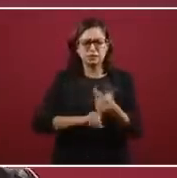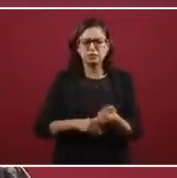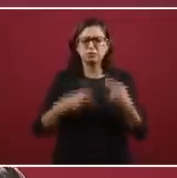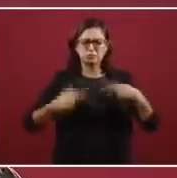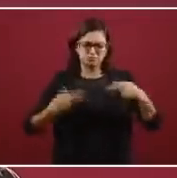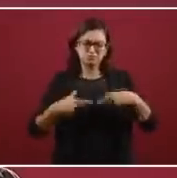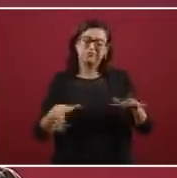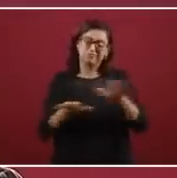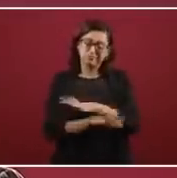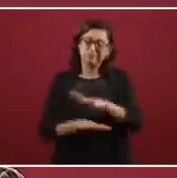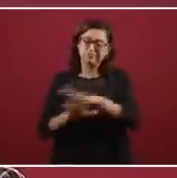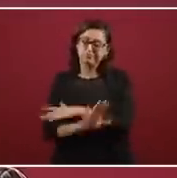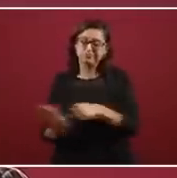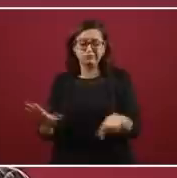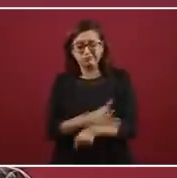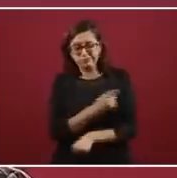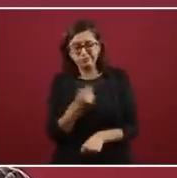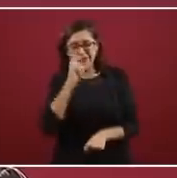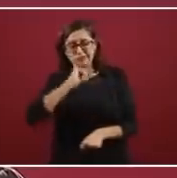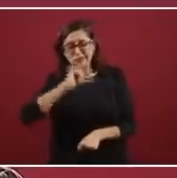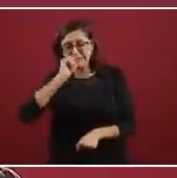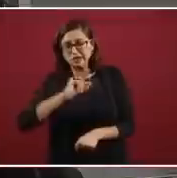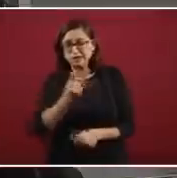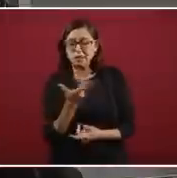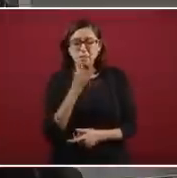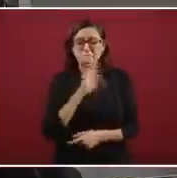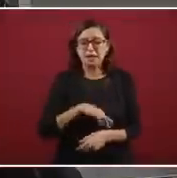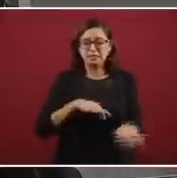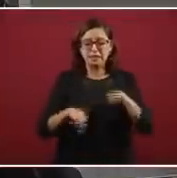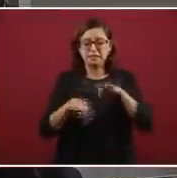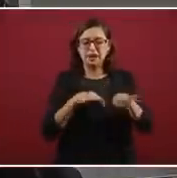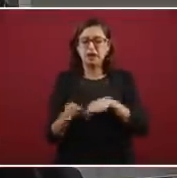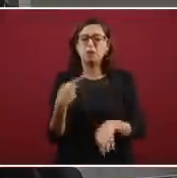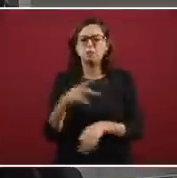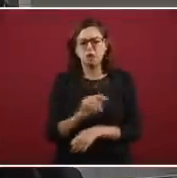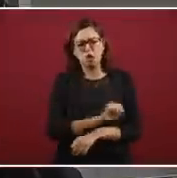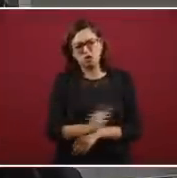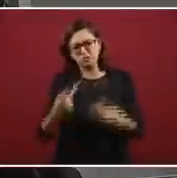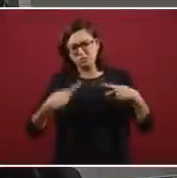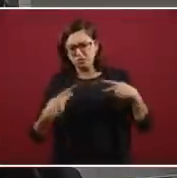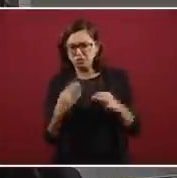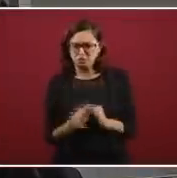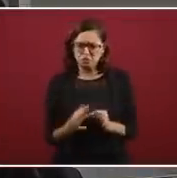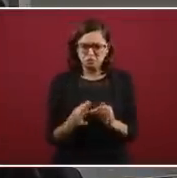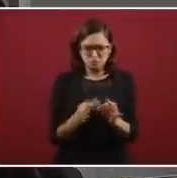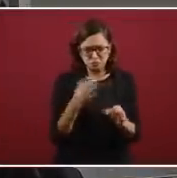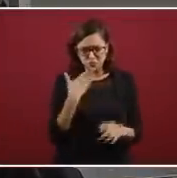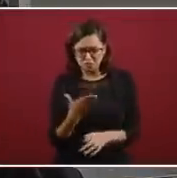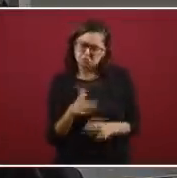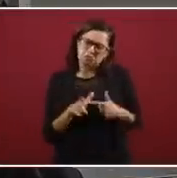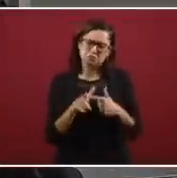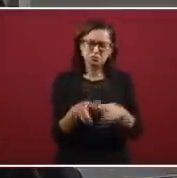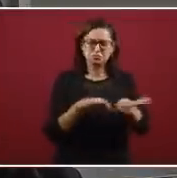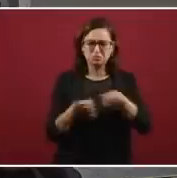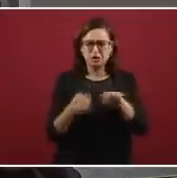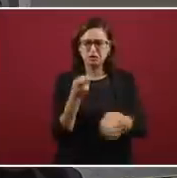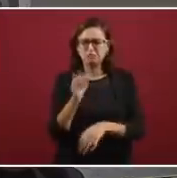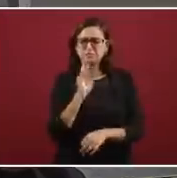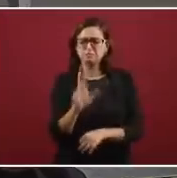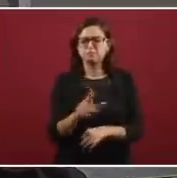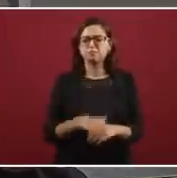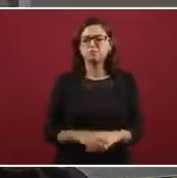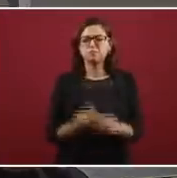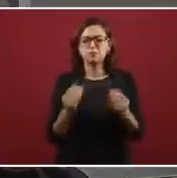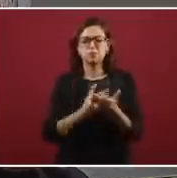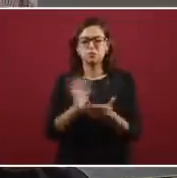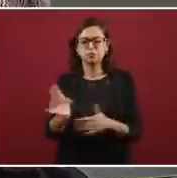personal por falta de eficiencia, pero quien ha mantenido la eficiencia se le ha sostenido en su cargo. Eso es lo que puedo responder. Muchas